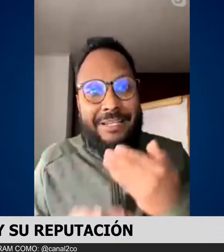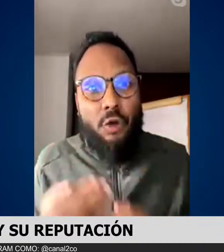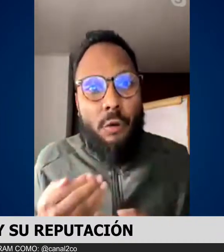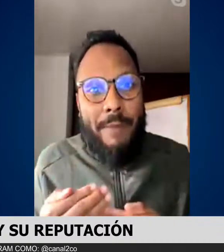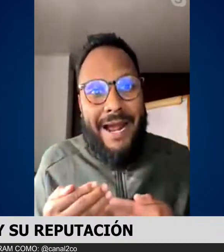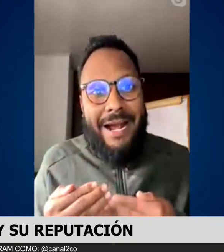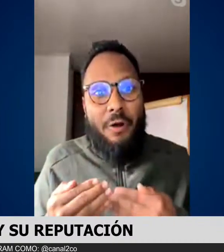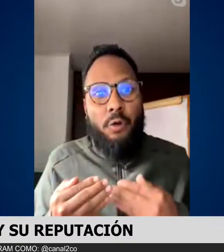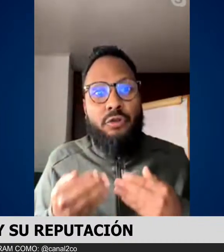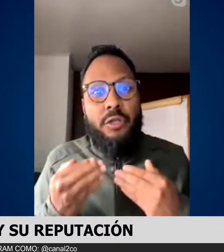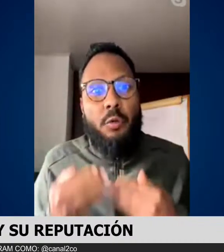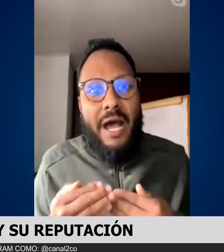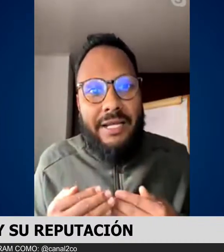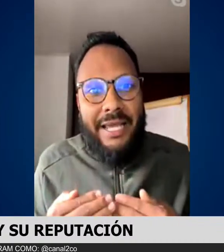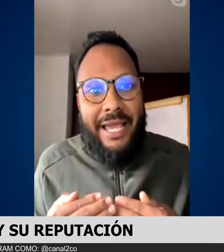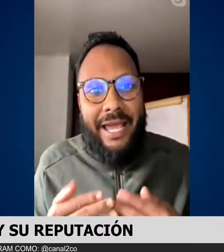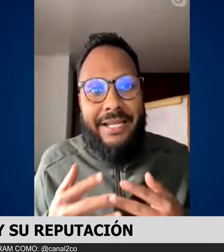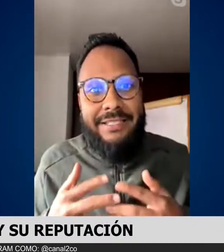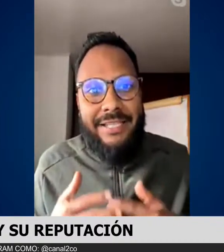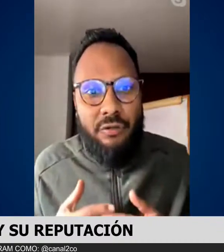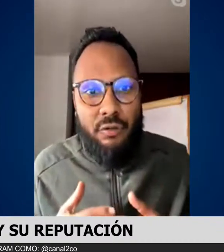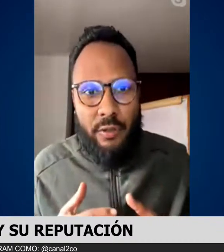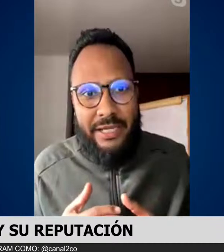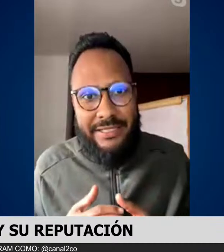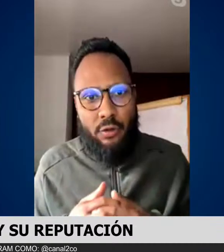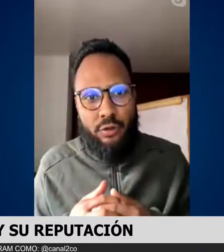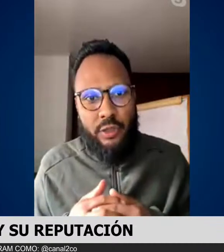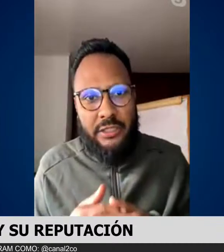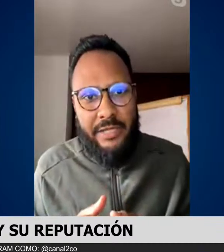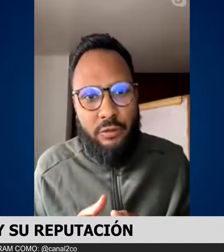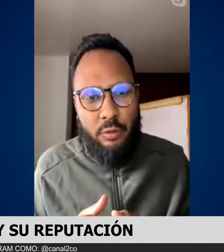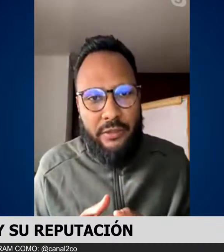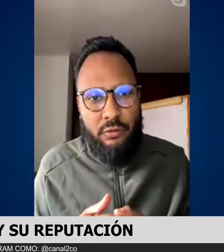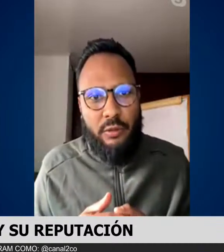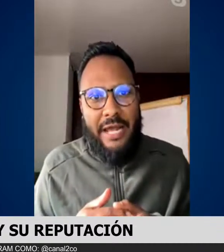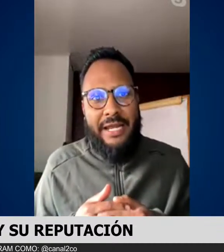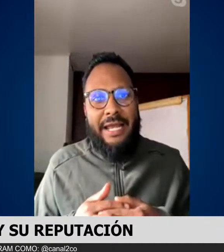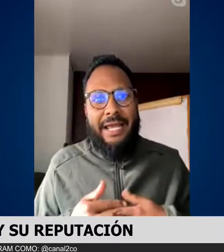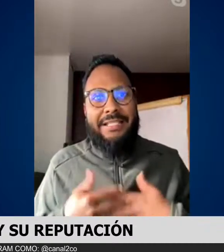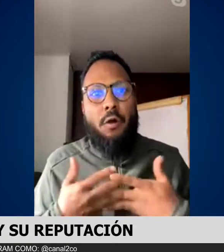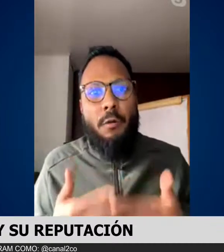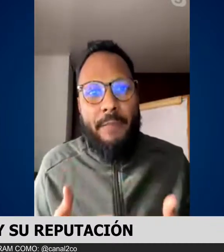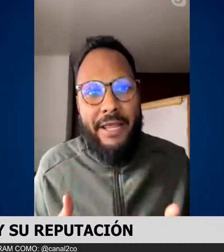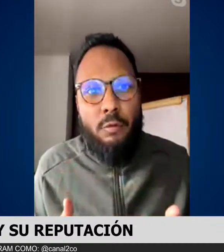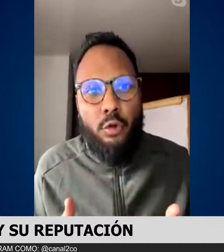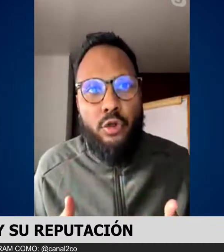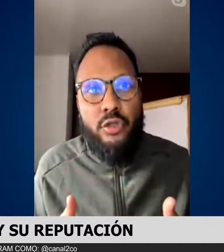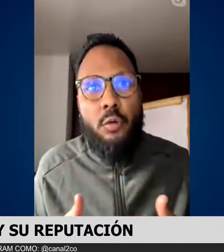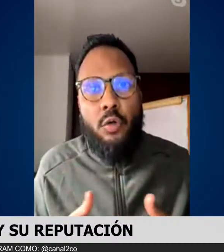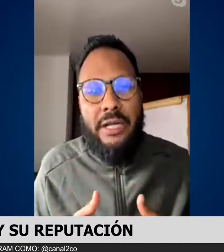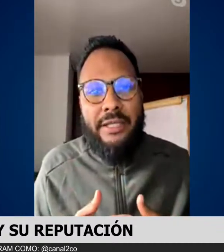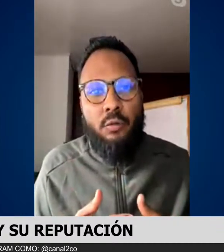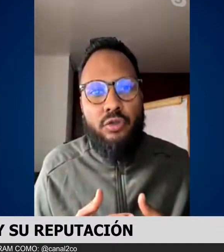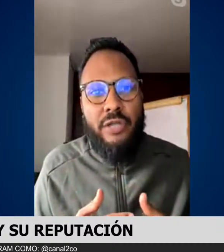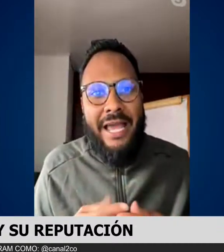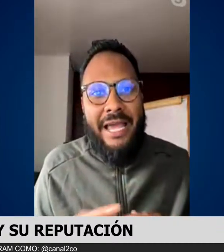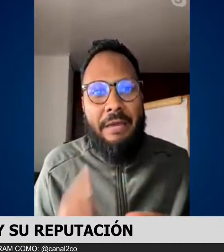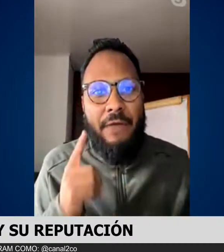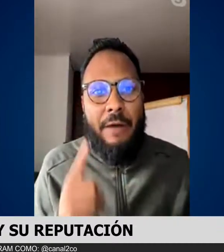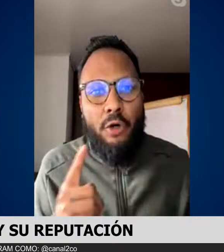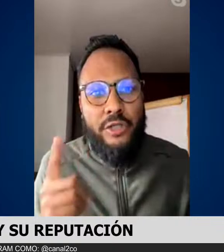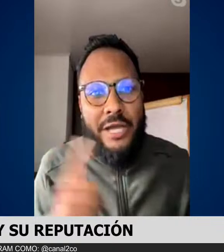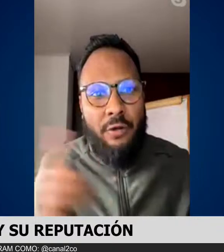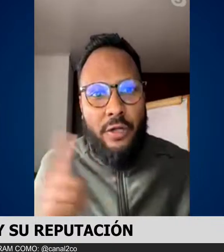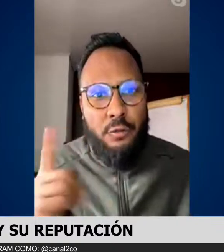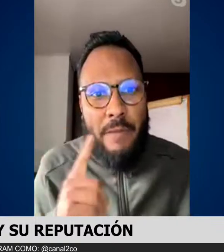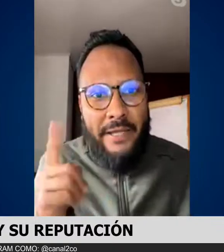se reeditó para continuar ejerciendo ese constreñimiento electoral, esa compra de votos, según lo que él denuncia,